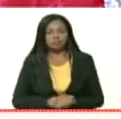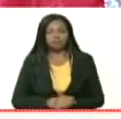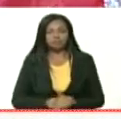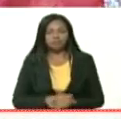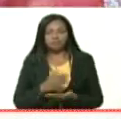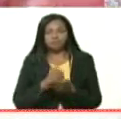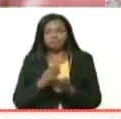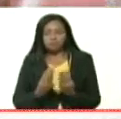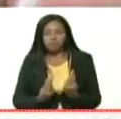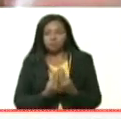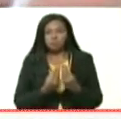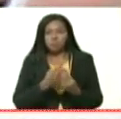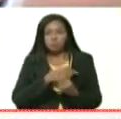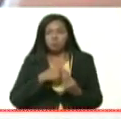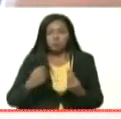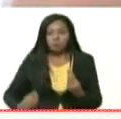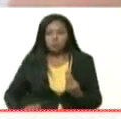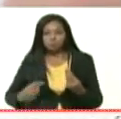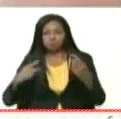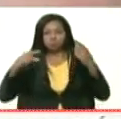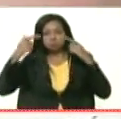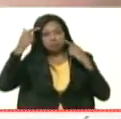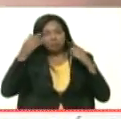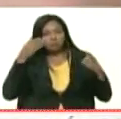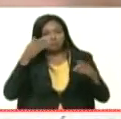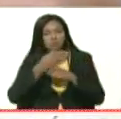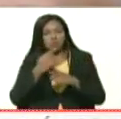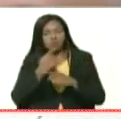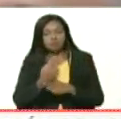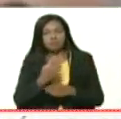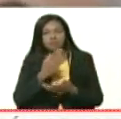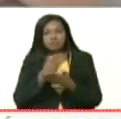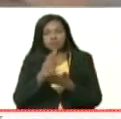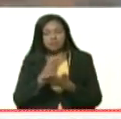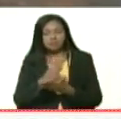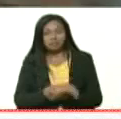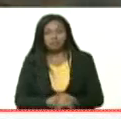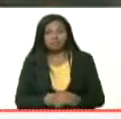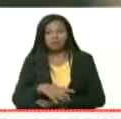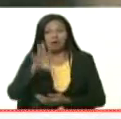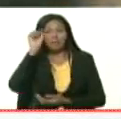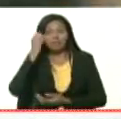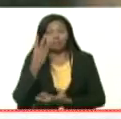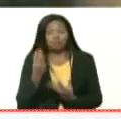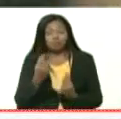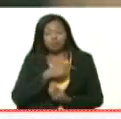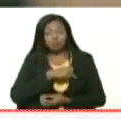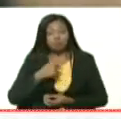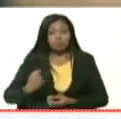siempre el comandante Chávez, embajador, nos decía que aprender mucho de la China,